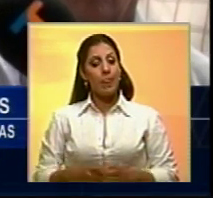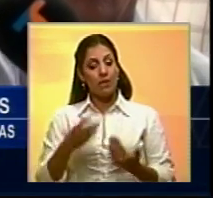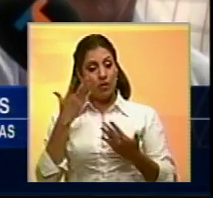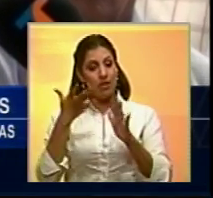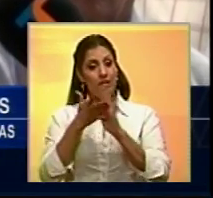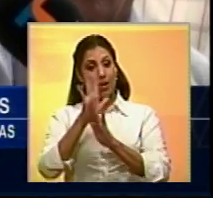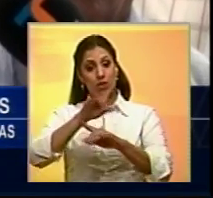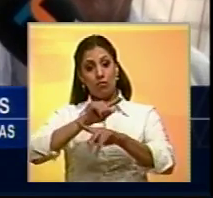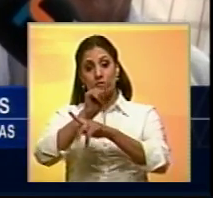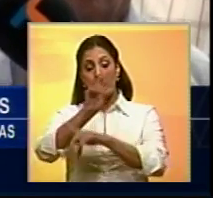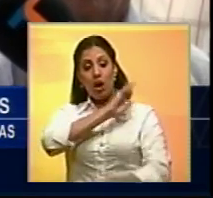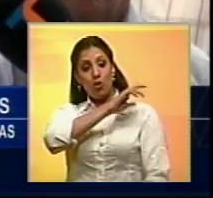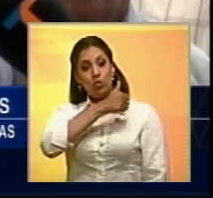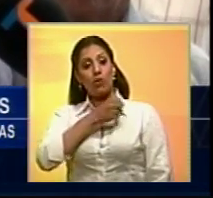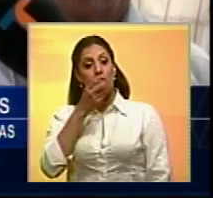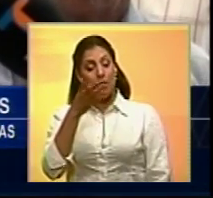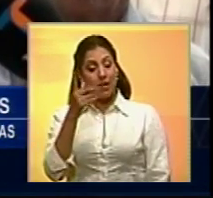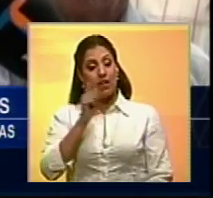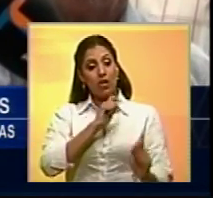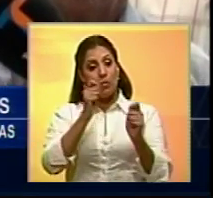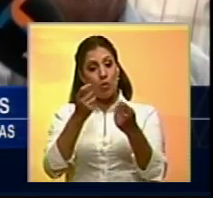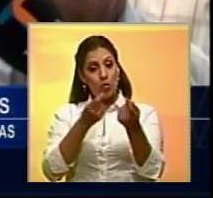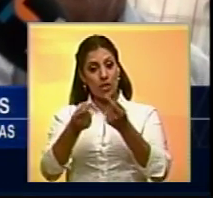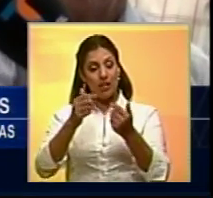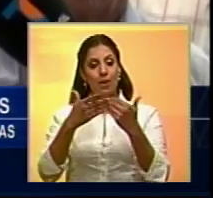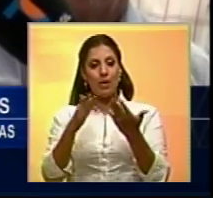Rincón exigió a las autoridades competentes la asignación de